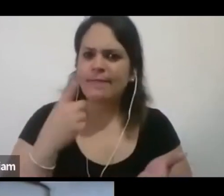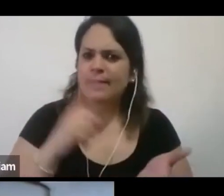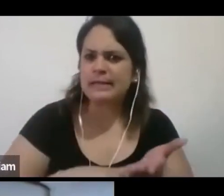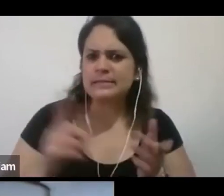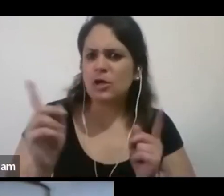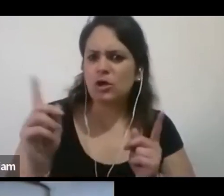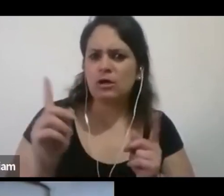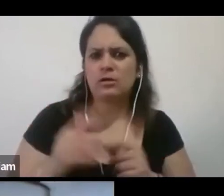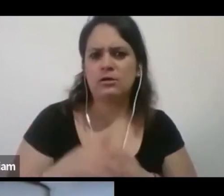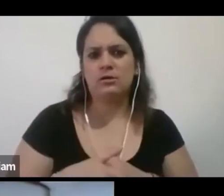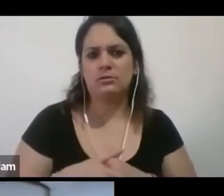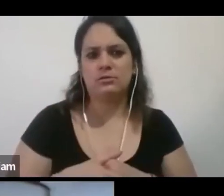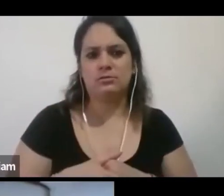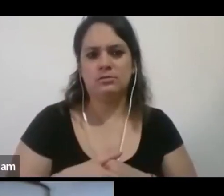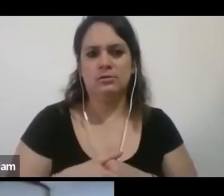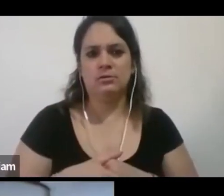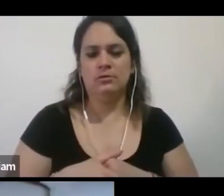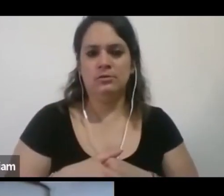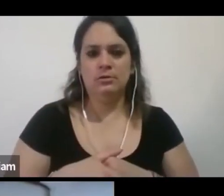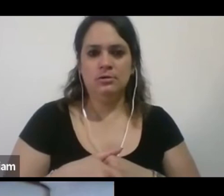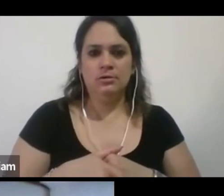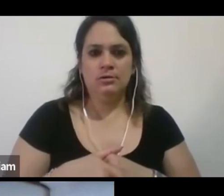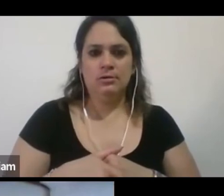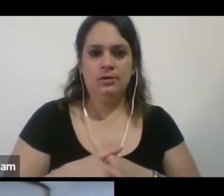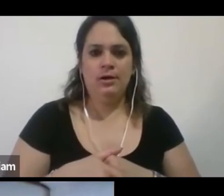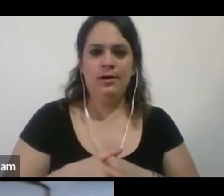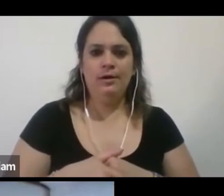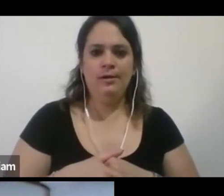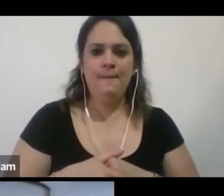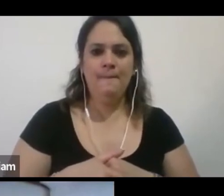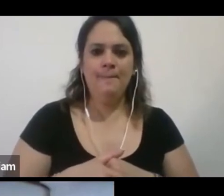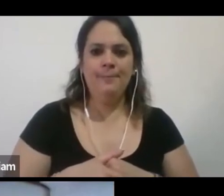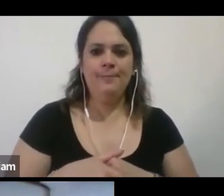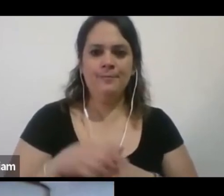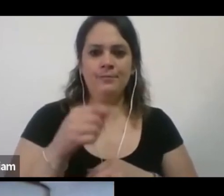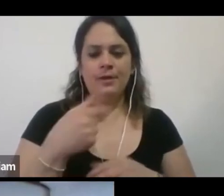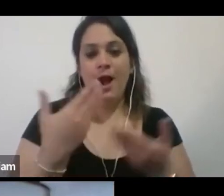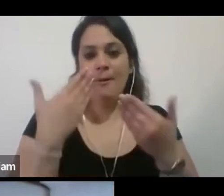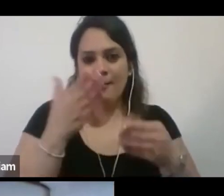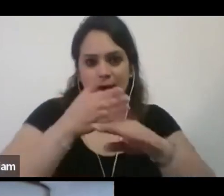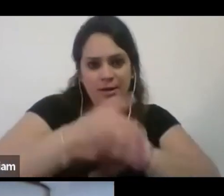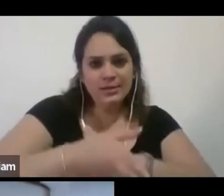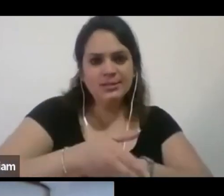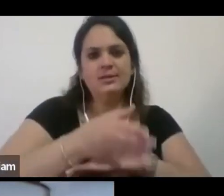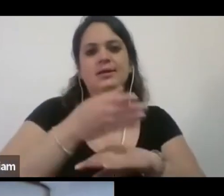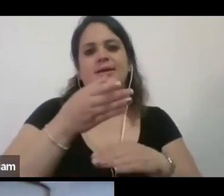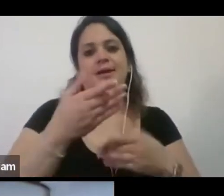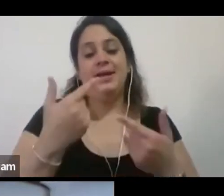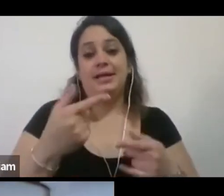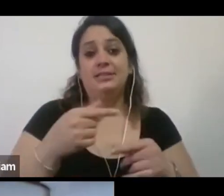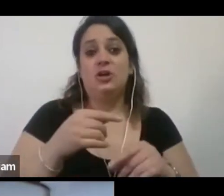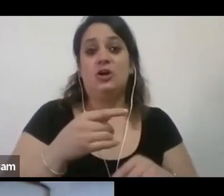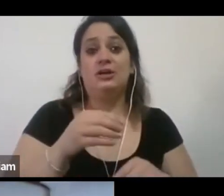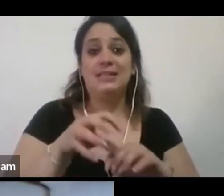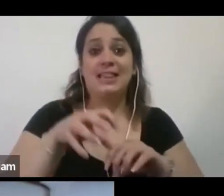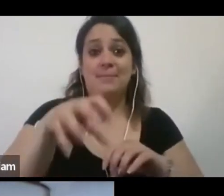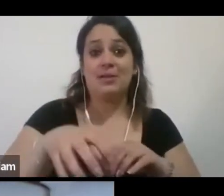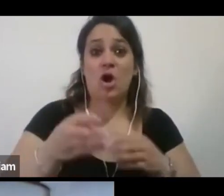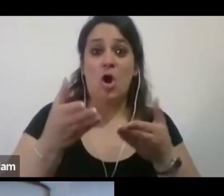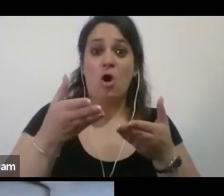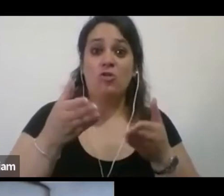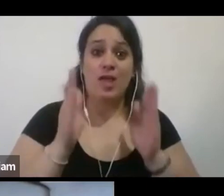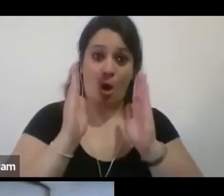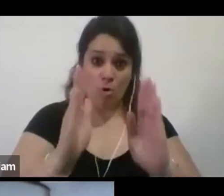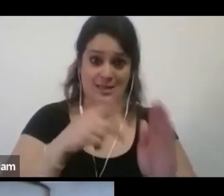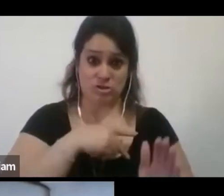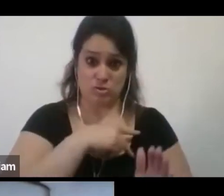espacio de formación al que van a acceder, puedan acceder. Esto es a través del Departamento de Orientación Vocacional,